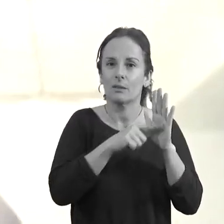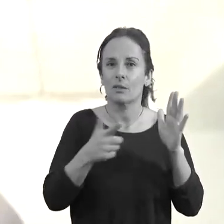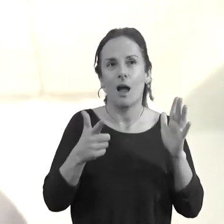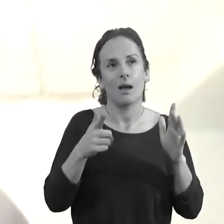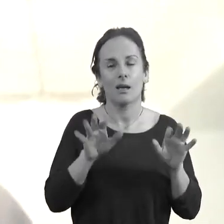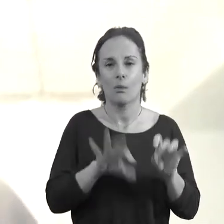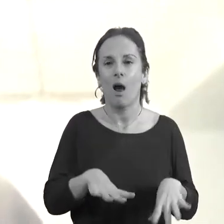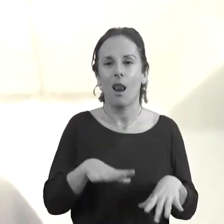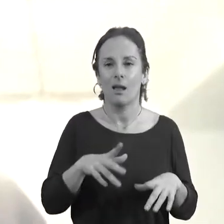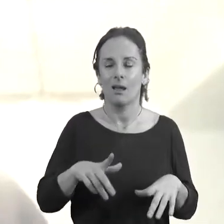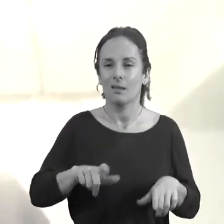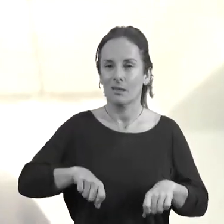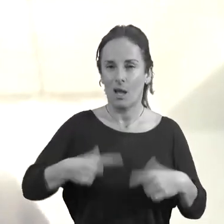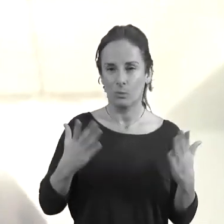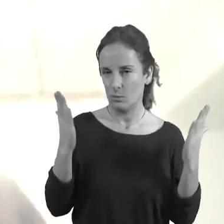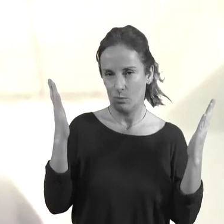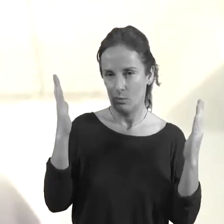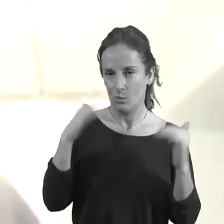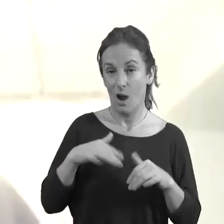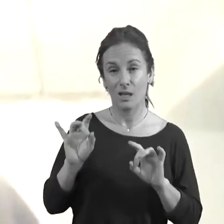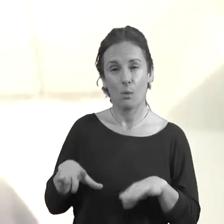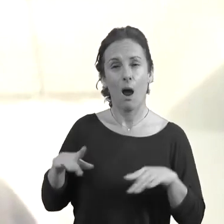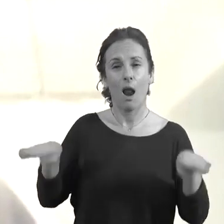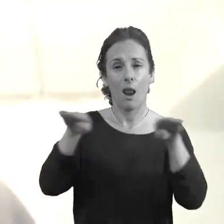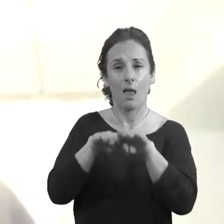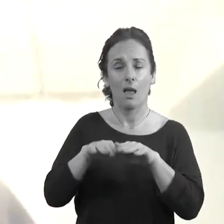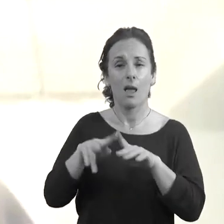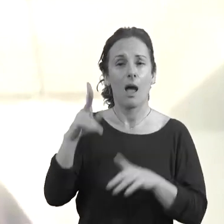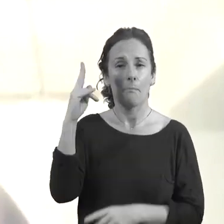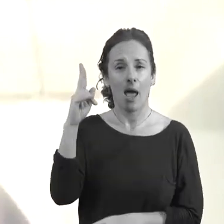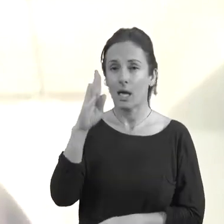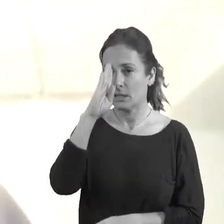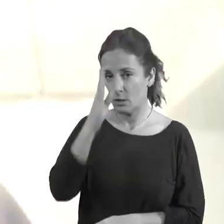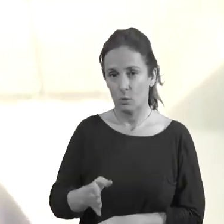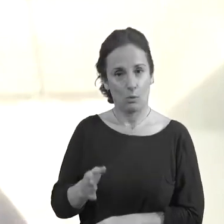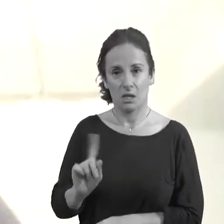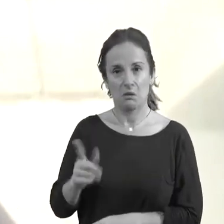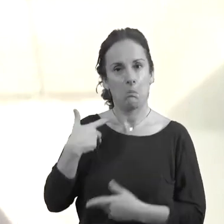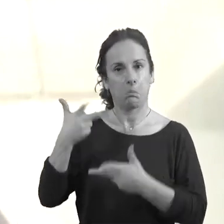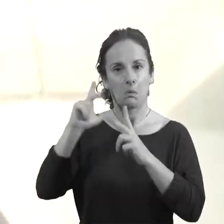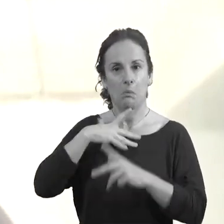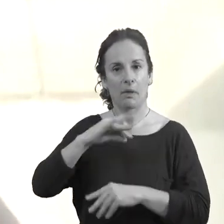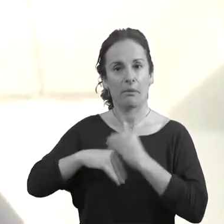es una de las cuestiones que todavía faltan por luchar.